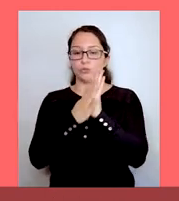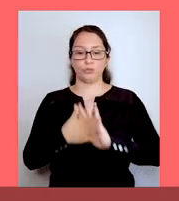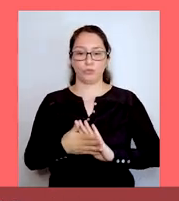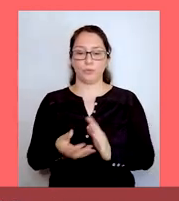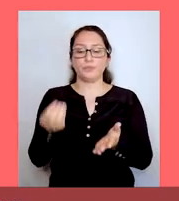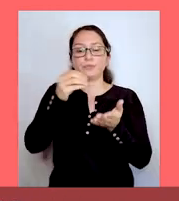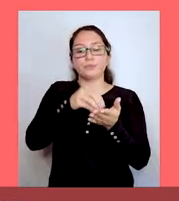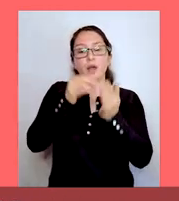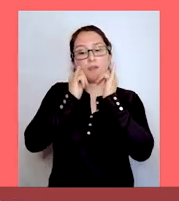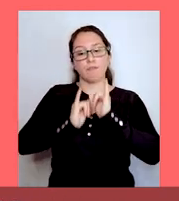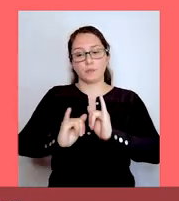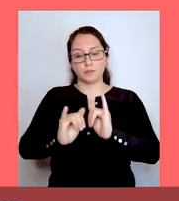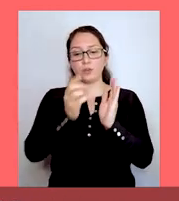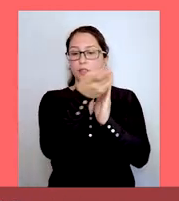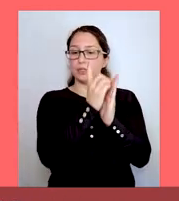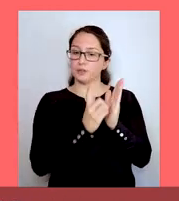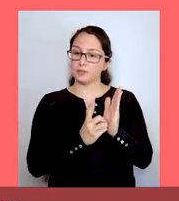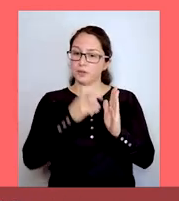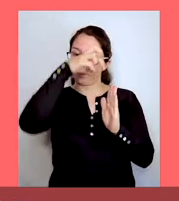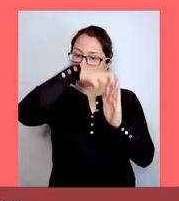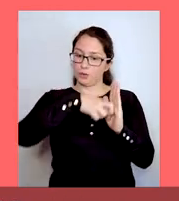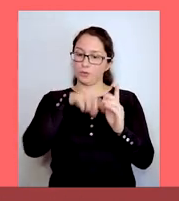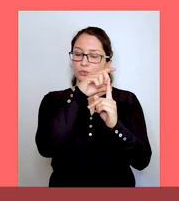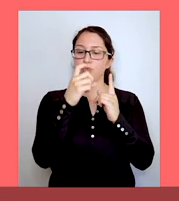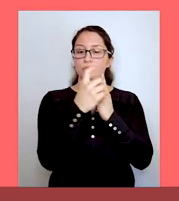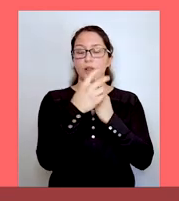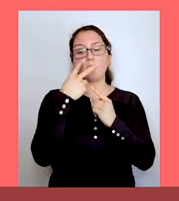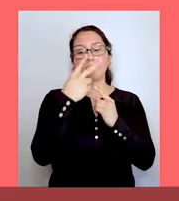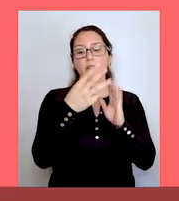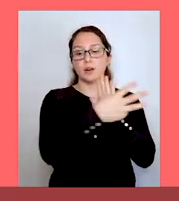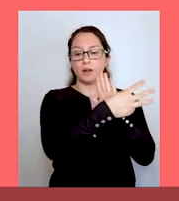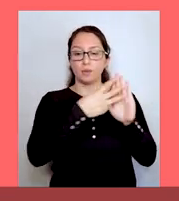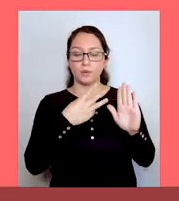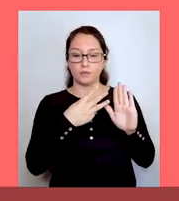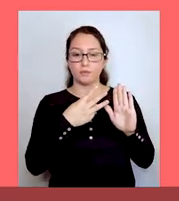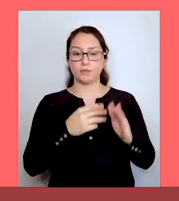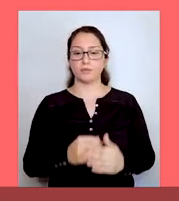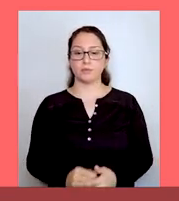Encontrarás más información sobre diseño de proyectos culturales en nuestros manuales.